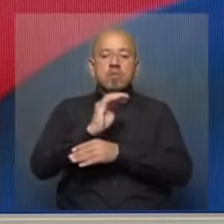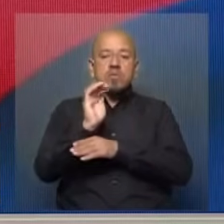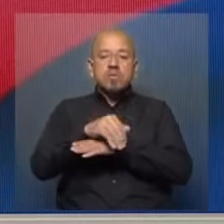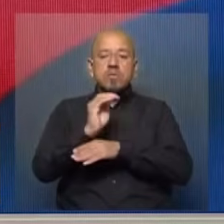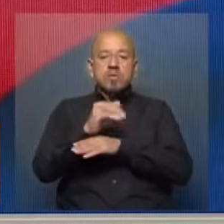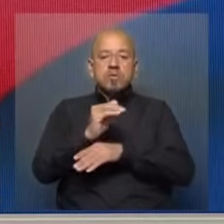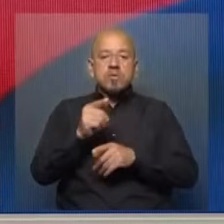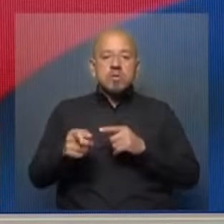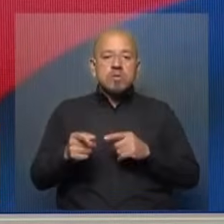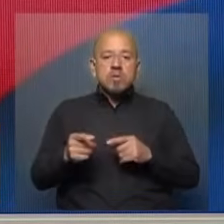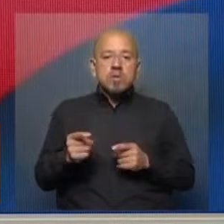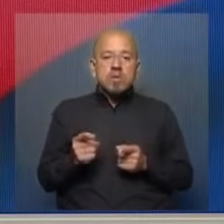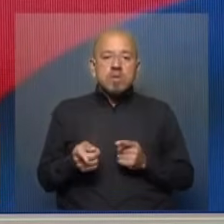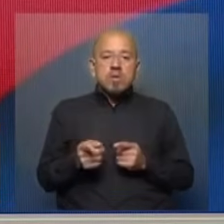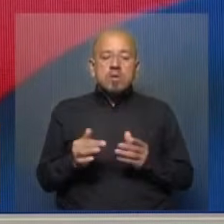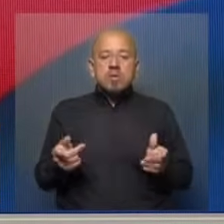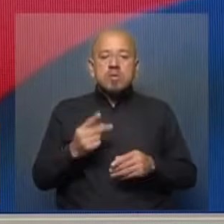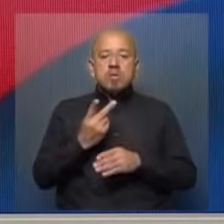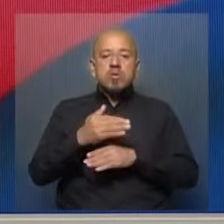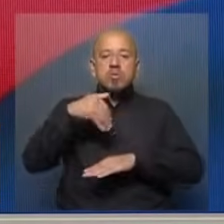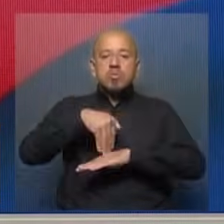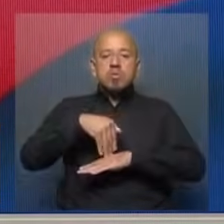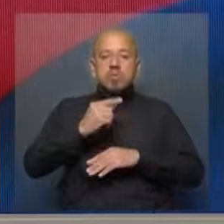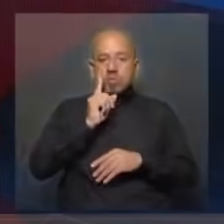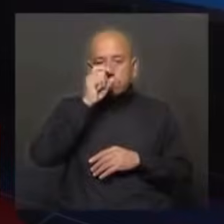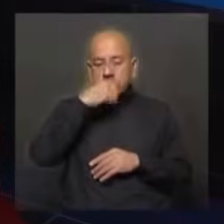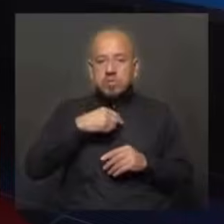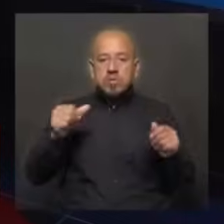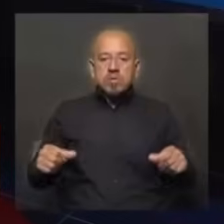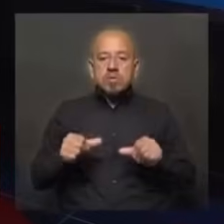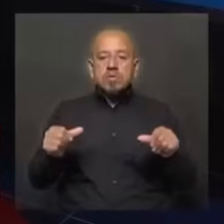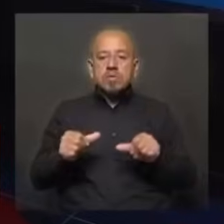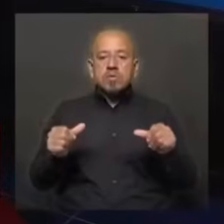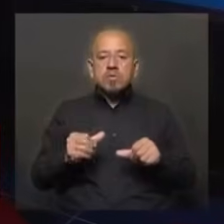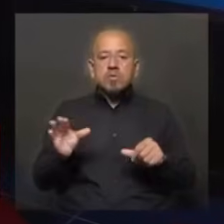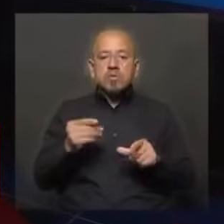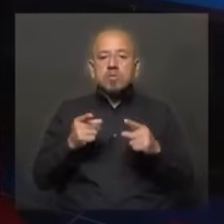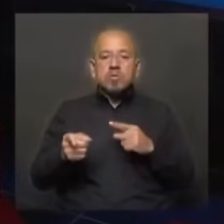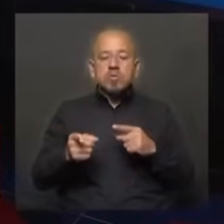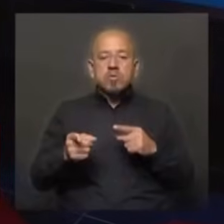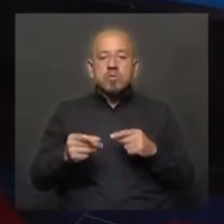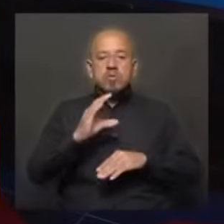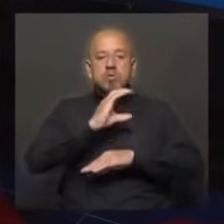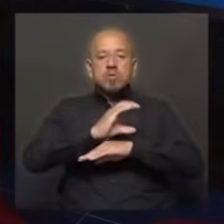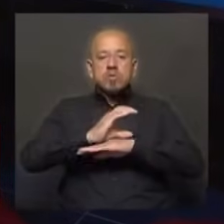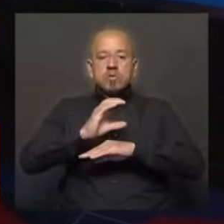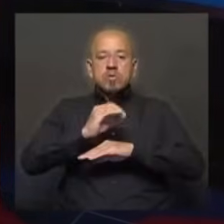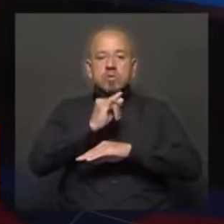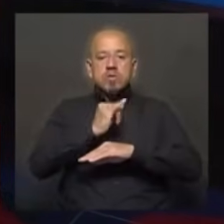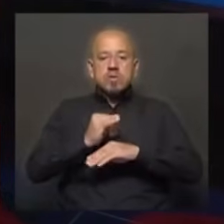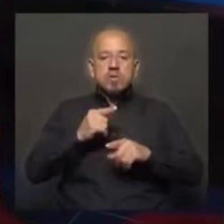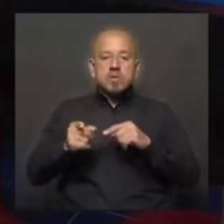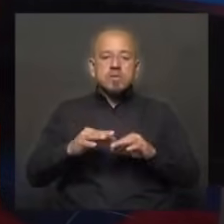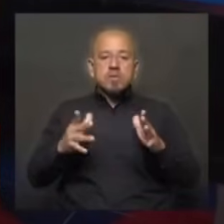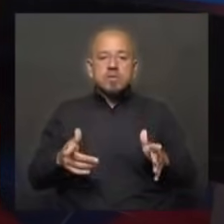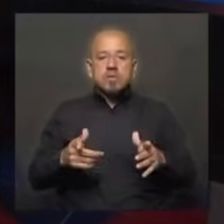movimiento del cambio en dos municipios de Montevideo se hizo con todos los consejos vecinales. Eso es participación real sobre algo